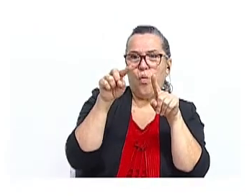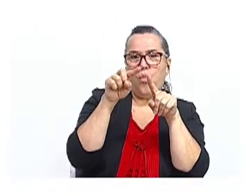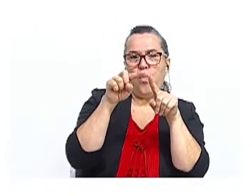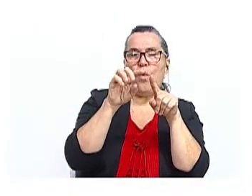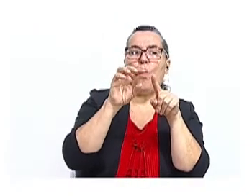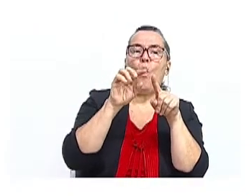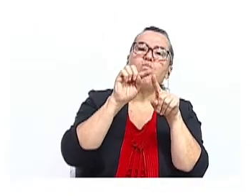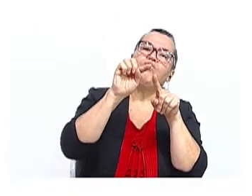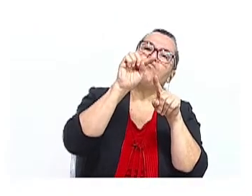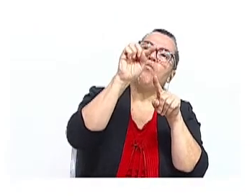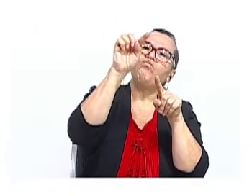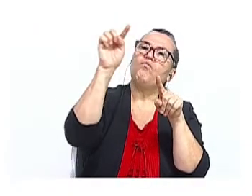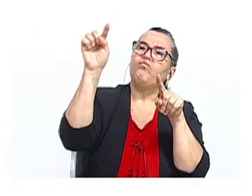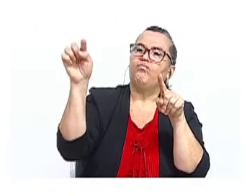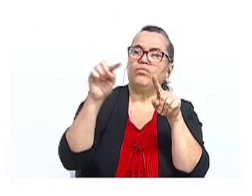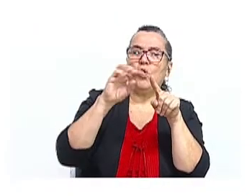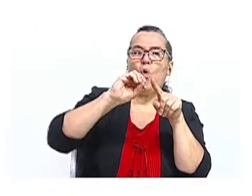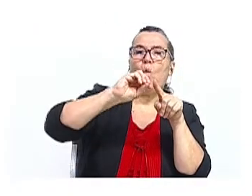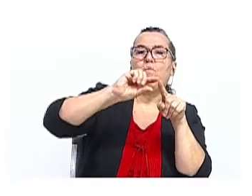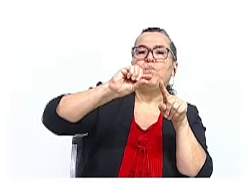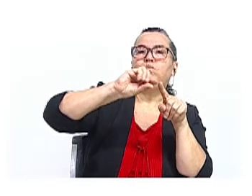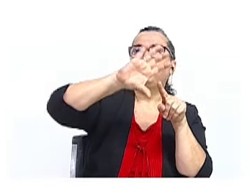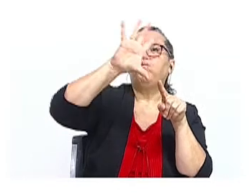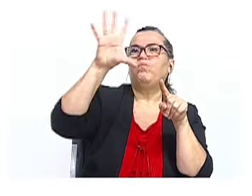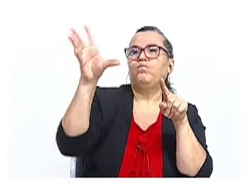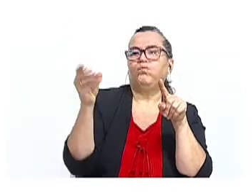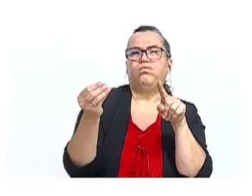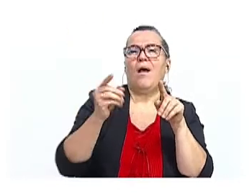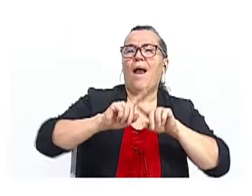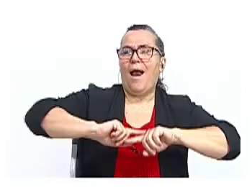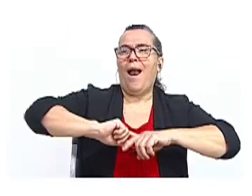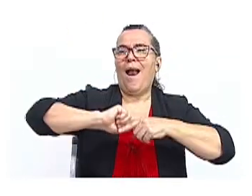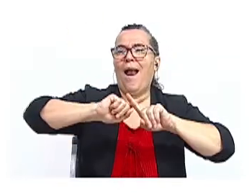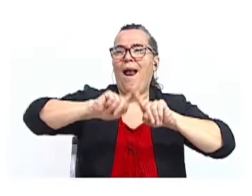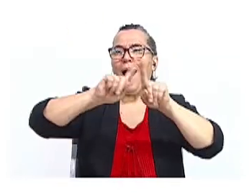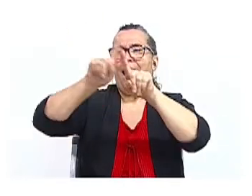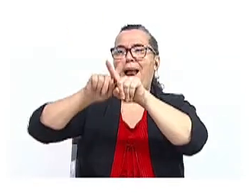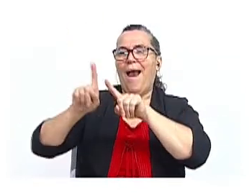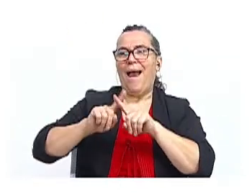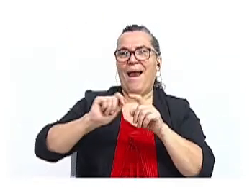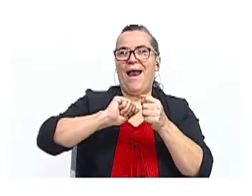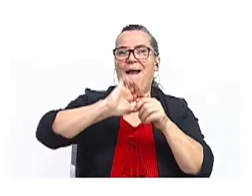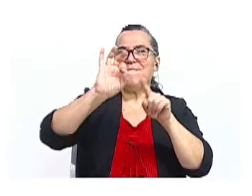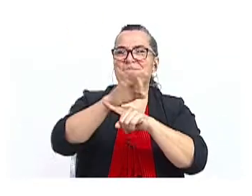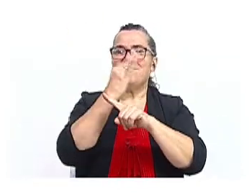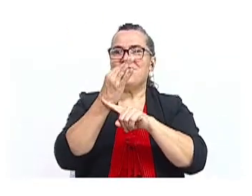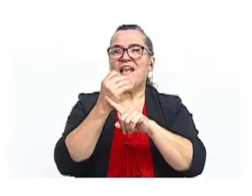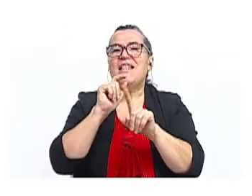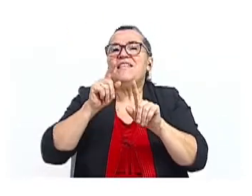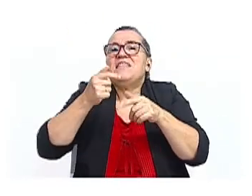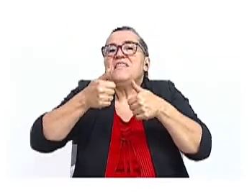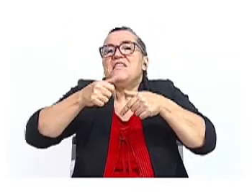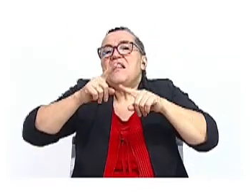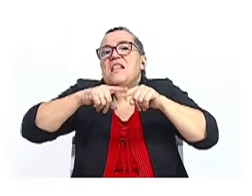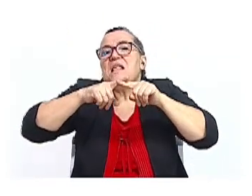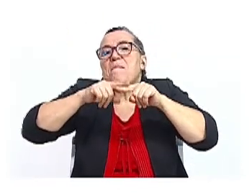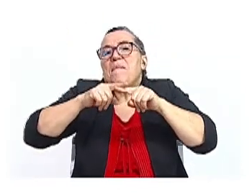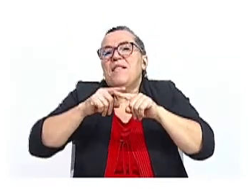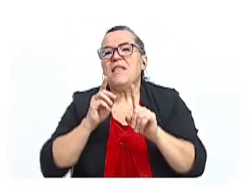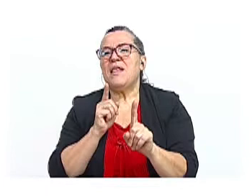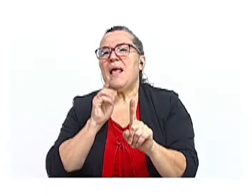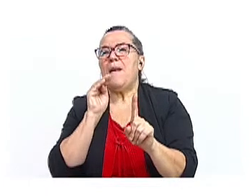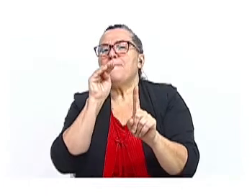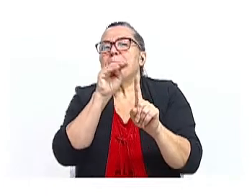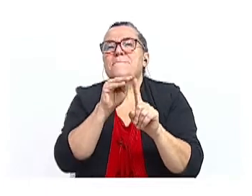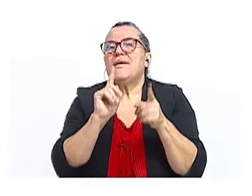Mucha atención. Los bocadillos pueden cambiar de forma según el propósito del mensaje. Por ejemplo, en